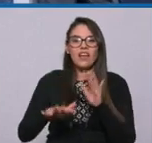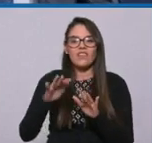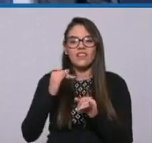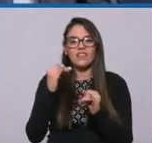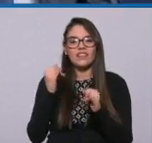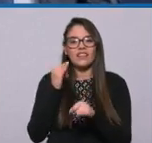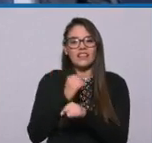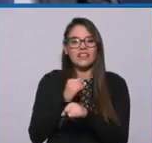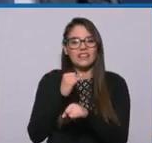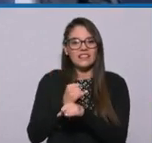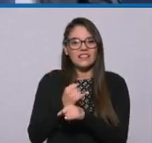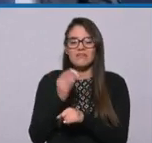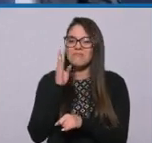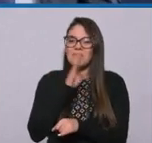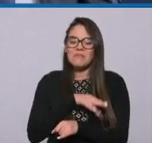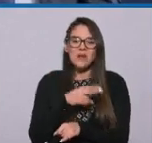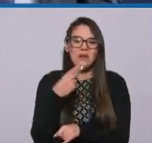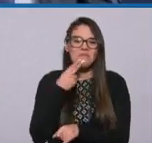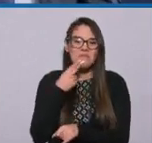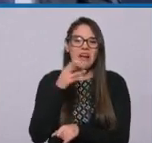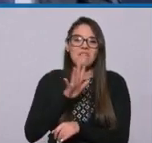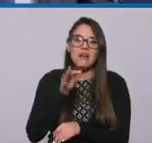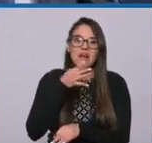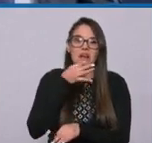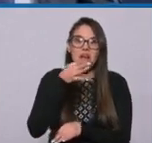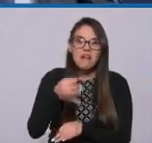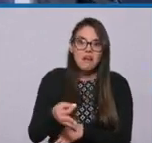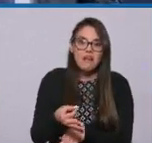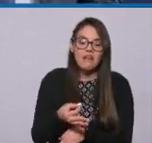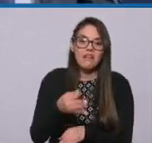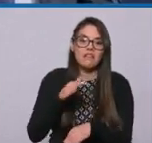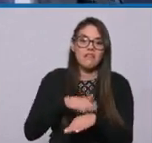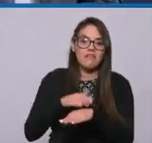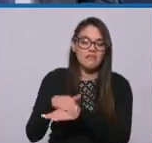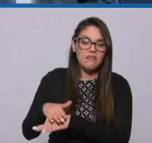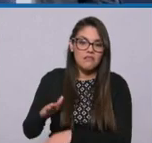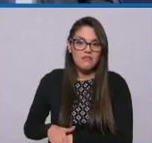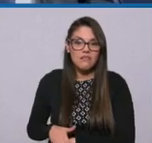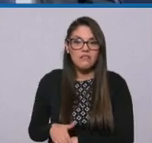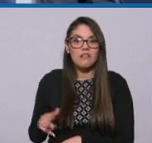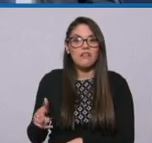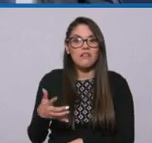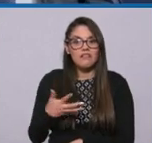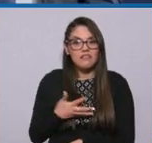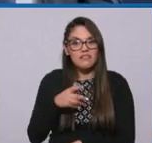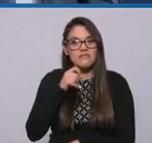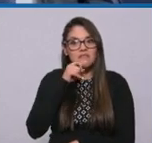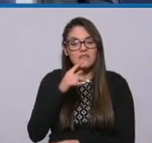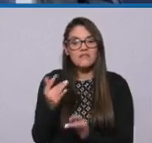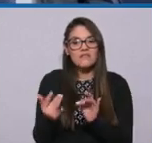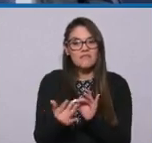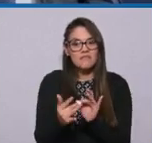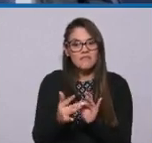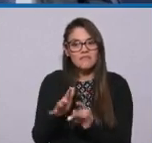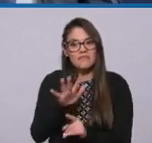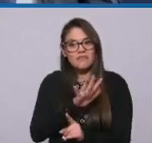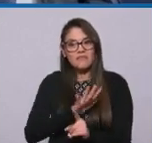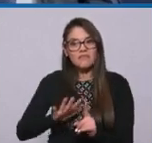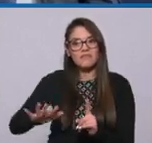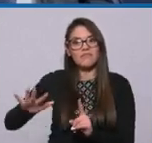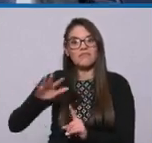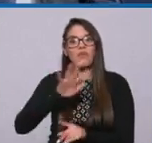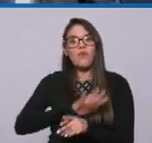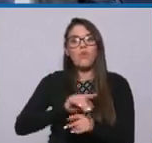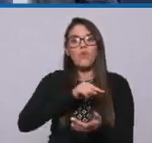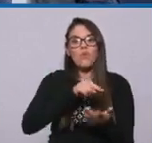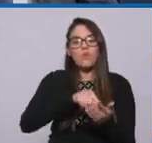manera inadecuada para informarles a los demás ciudadanos que están en las mismas redes de la localización de los